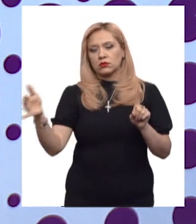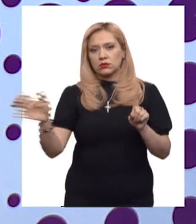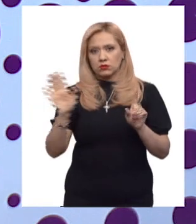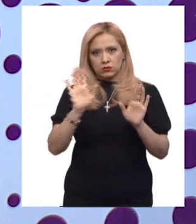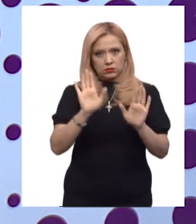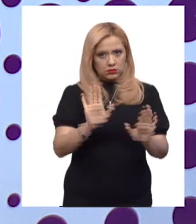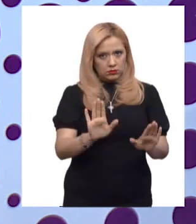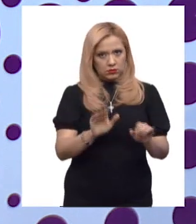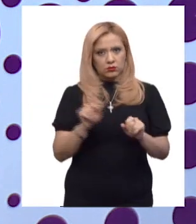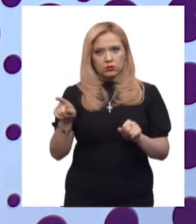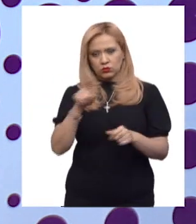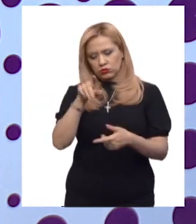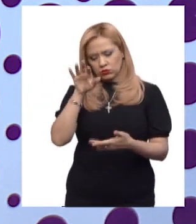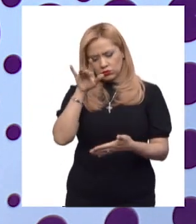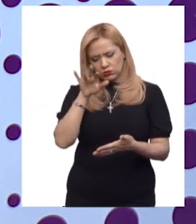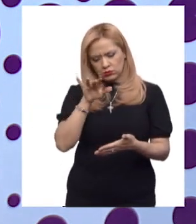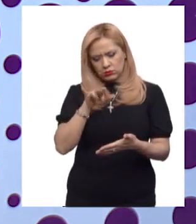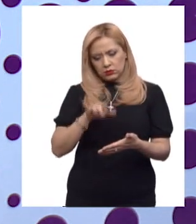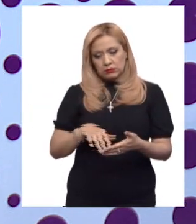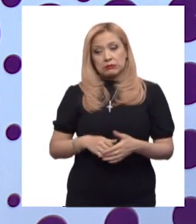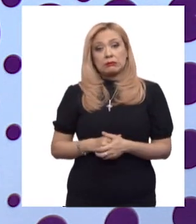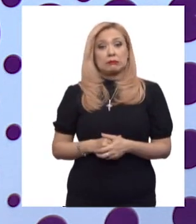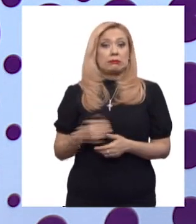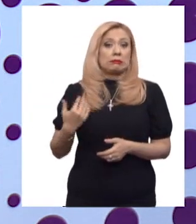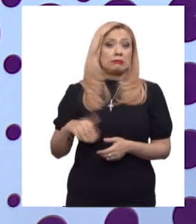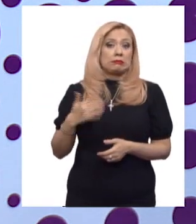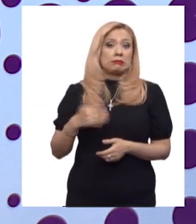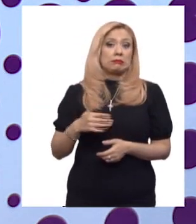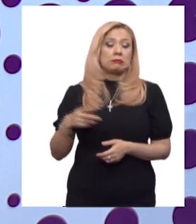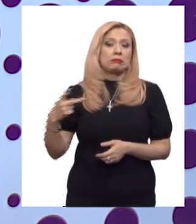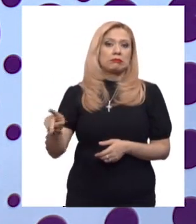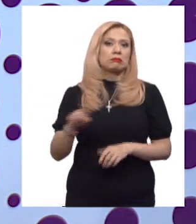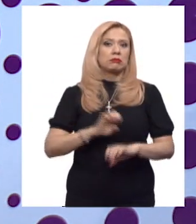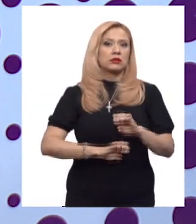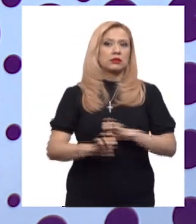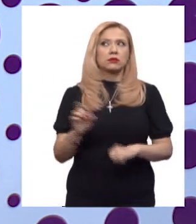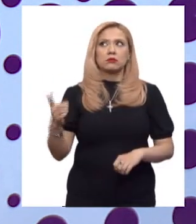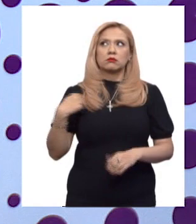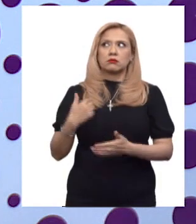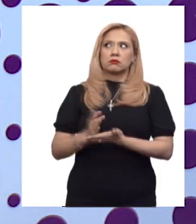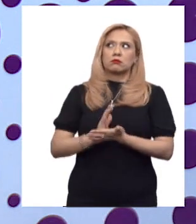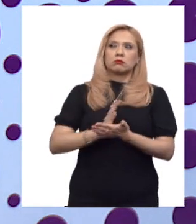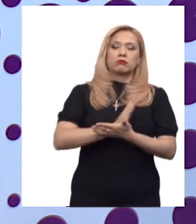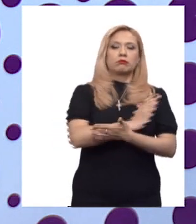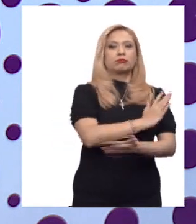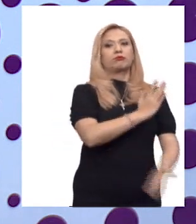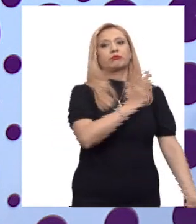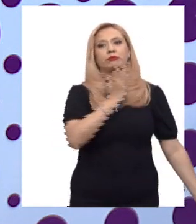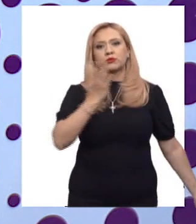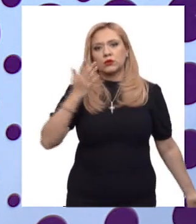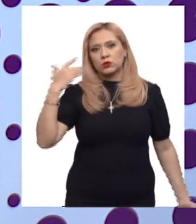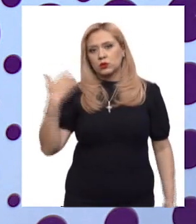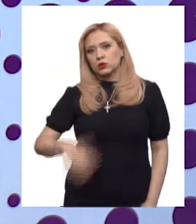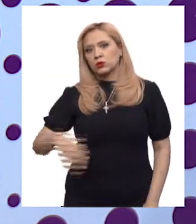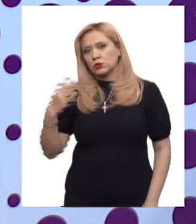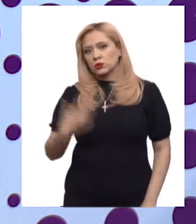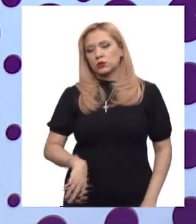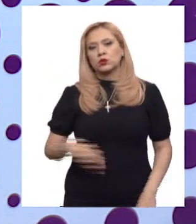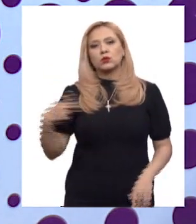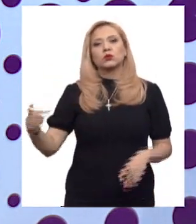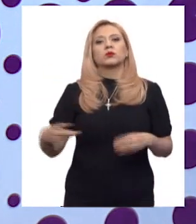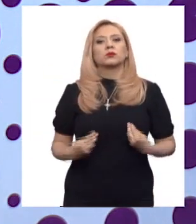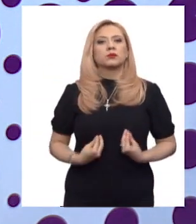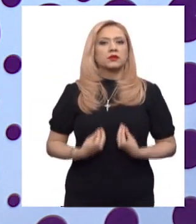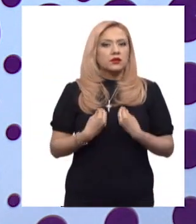estas personas acabas sabiendo pues, que acaban marginadas dentro de su propia empresa. Es lo que hablábamos antes de una afectación directa a tu estilo de